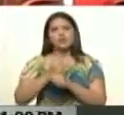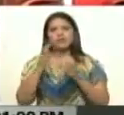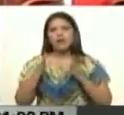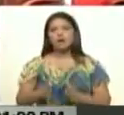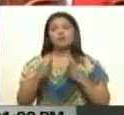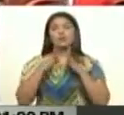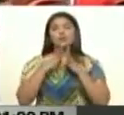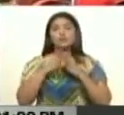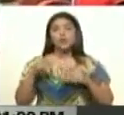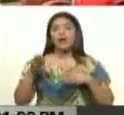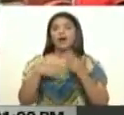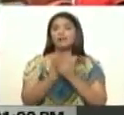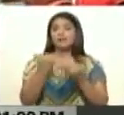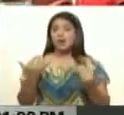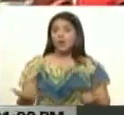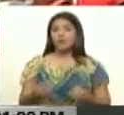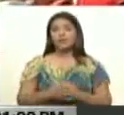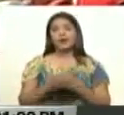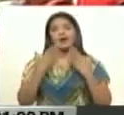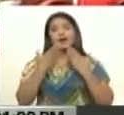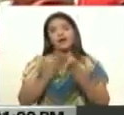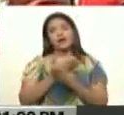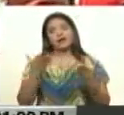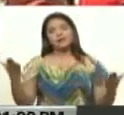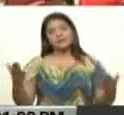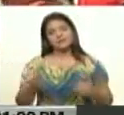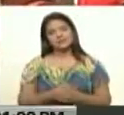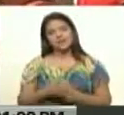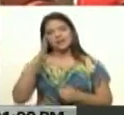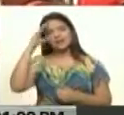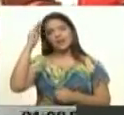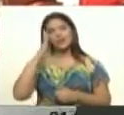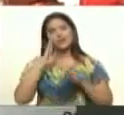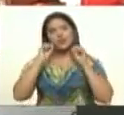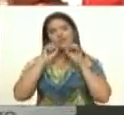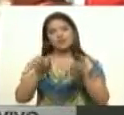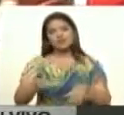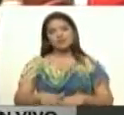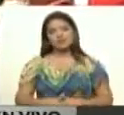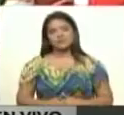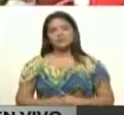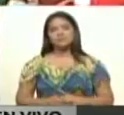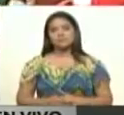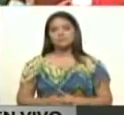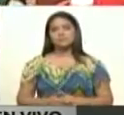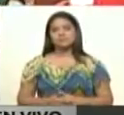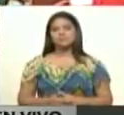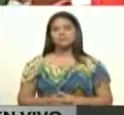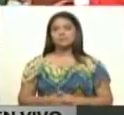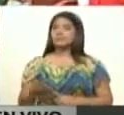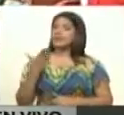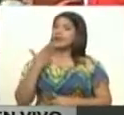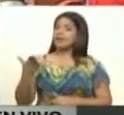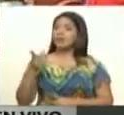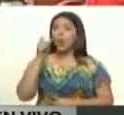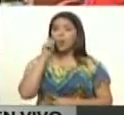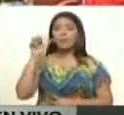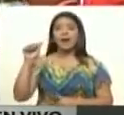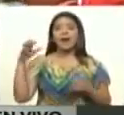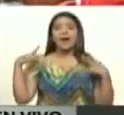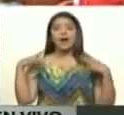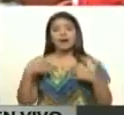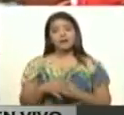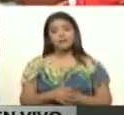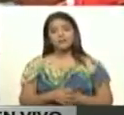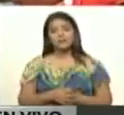hasta ahora hemos conquistado. Muchas gracias, compañeros, y Dios les bendiga. Gracias, camarada Ángel Nava.